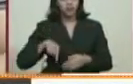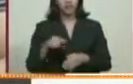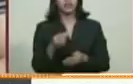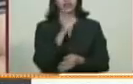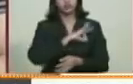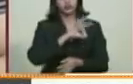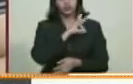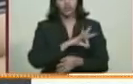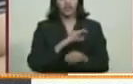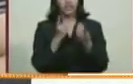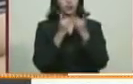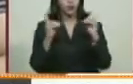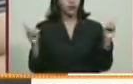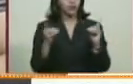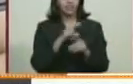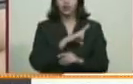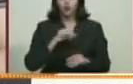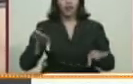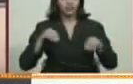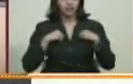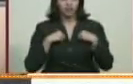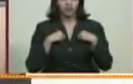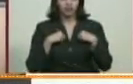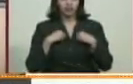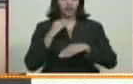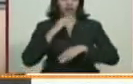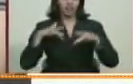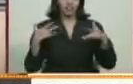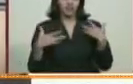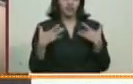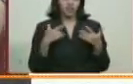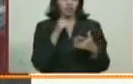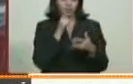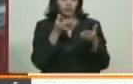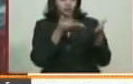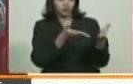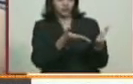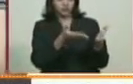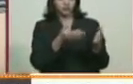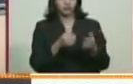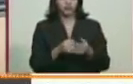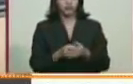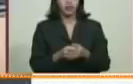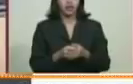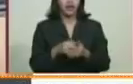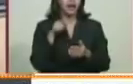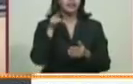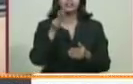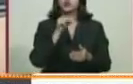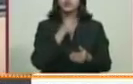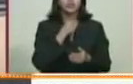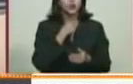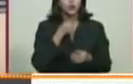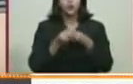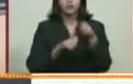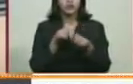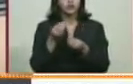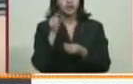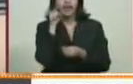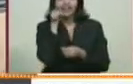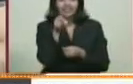no acepta circunstancias como esta. Porque mira, a ti no te gusta que te hagan, ¿verdad? A